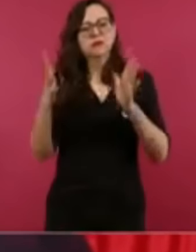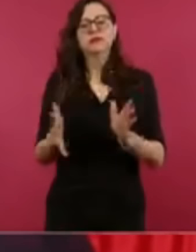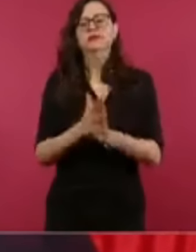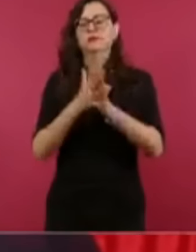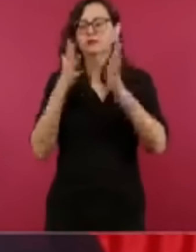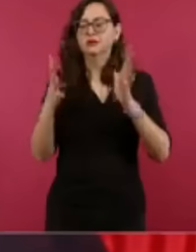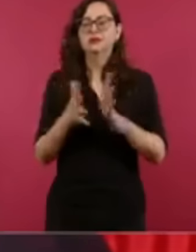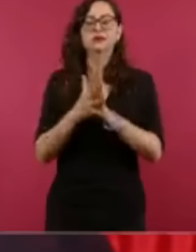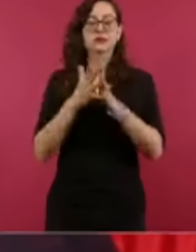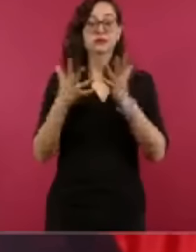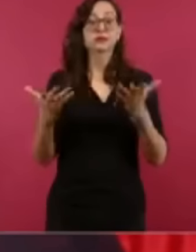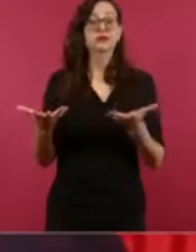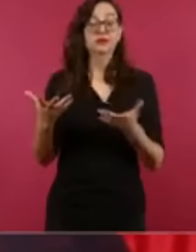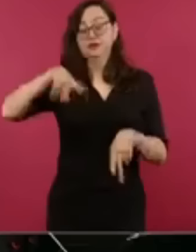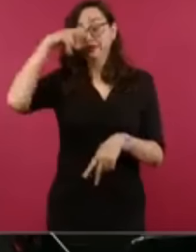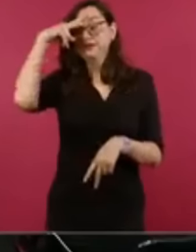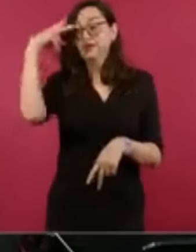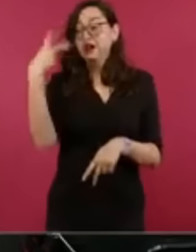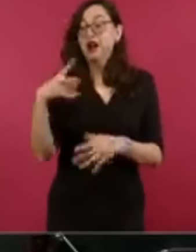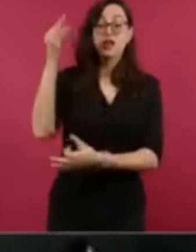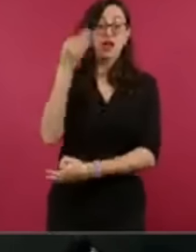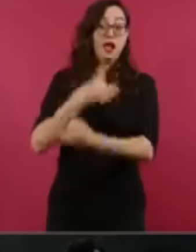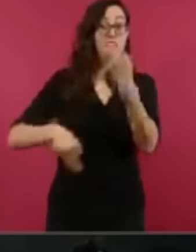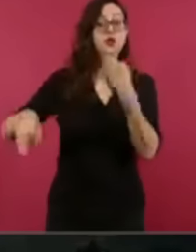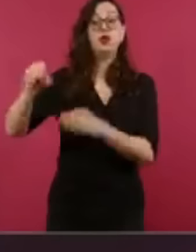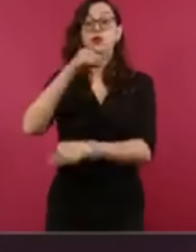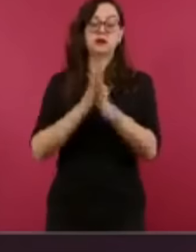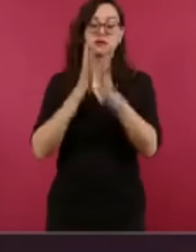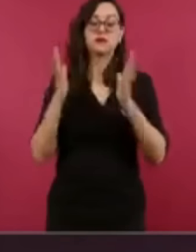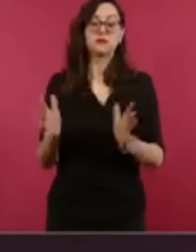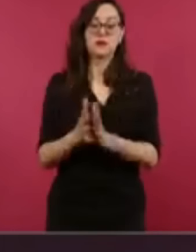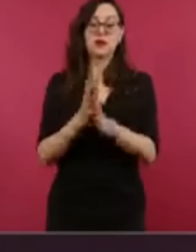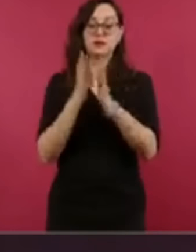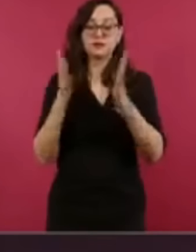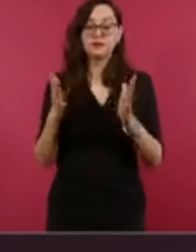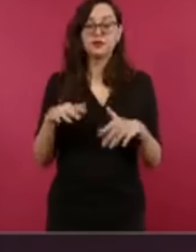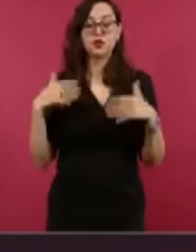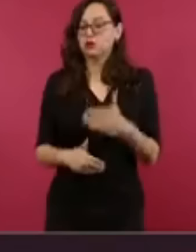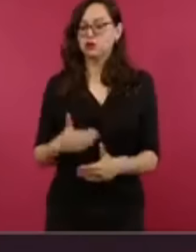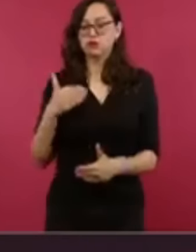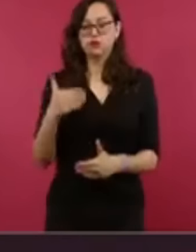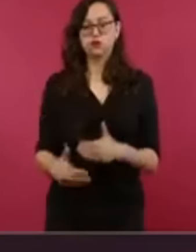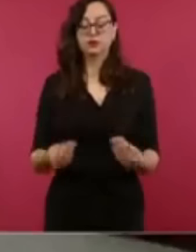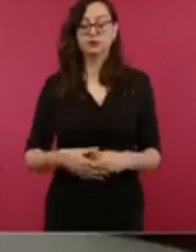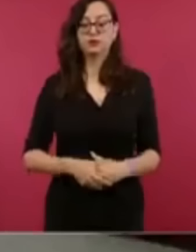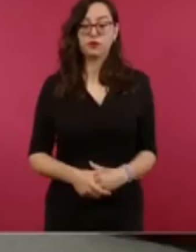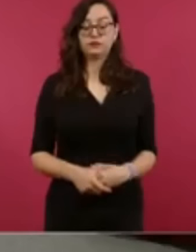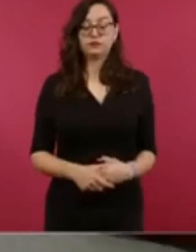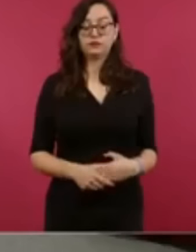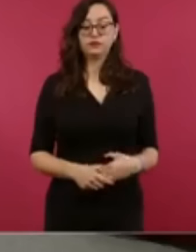organizada, de los mexicanos, de todos los mexicanos. Hemos avanzado muchísimo